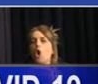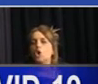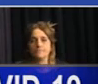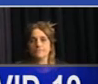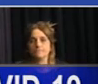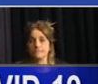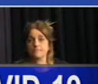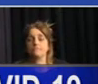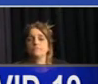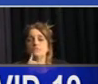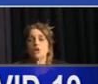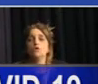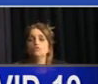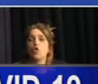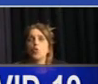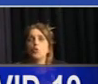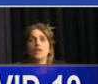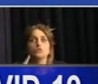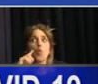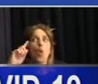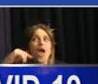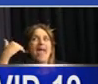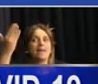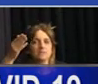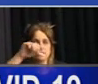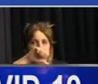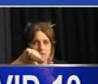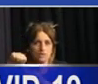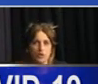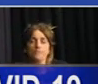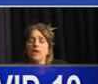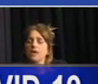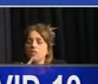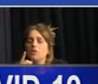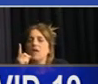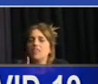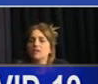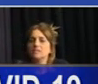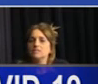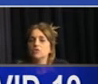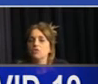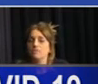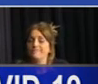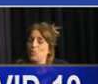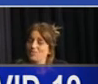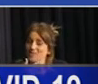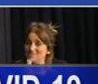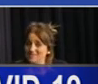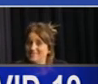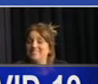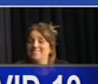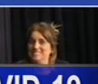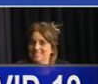aplicar en cuanto al exterior esta es una medida que nos cuesta mucho